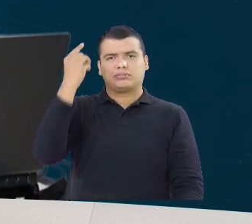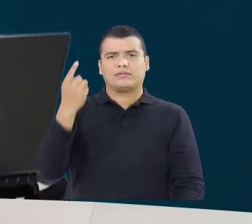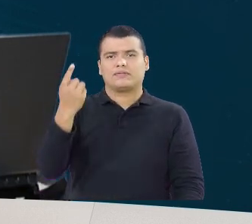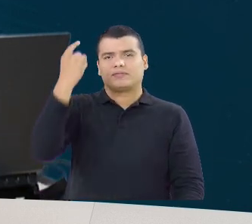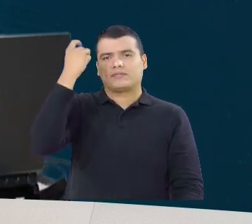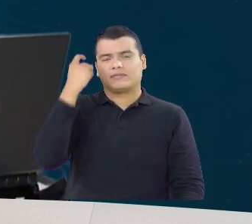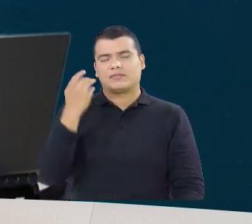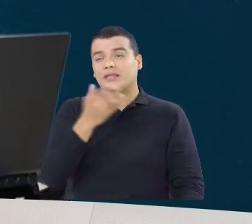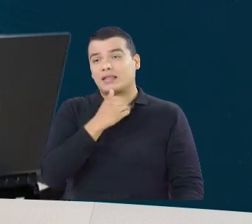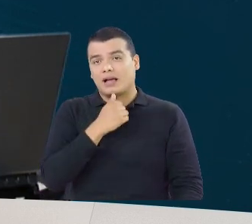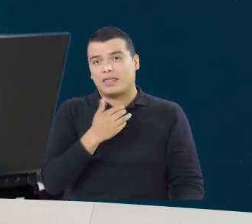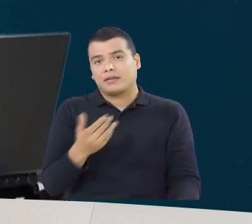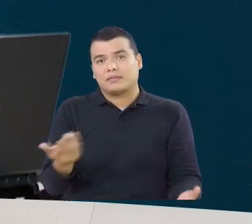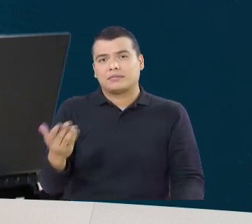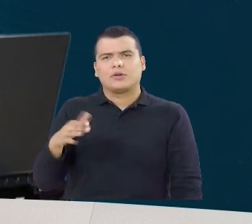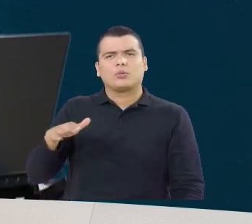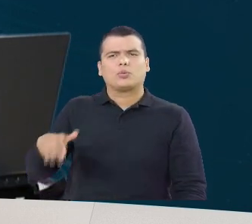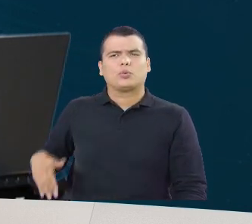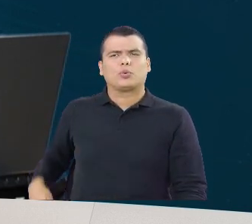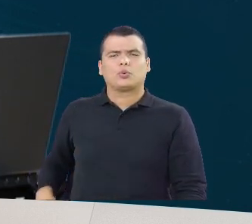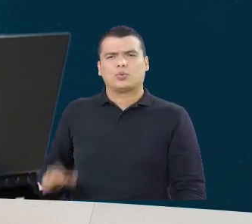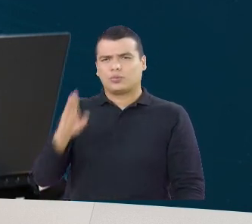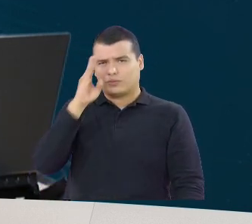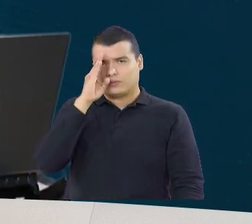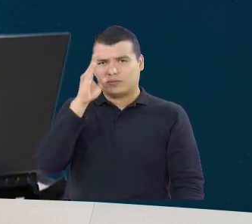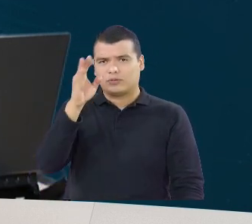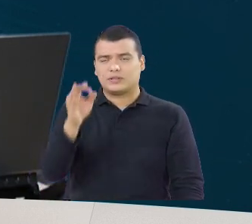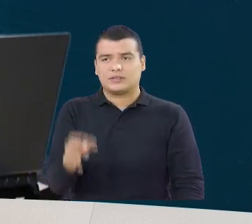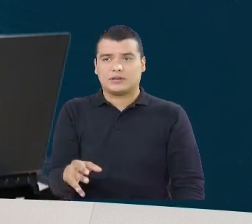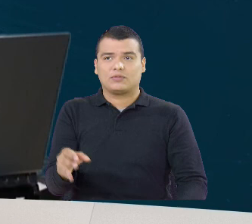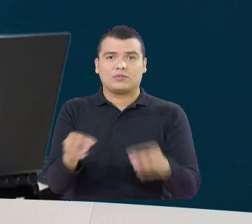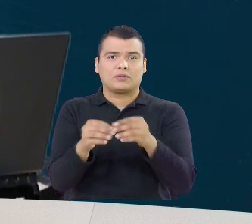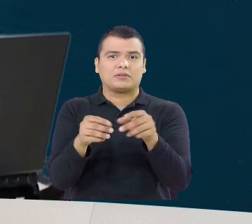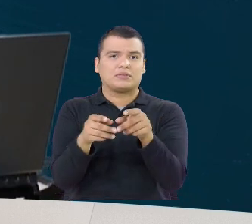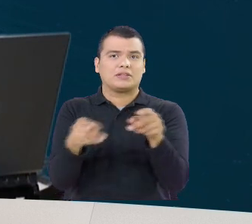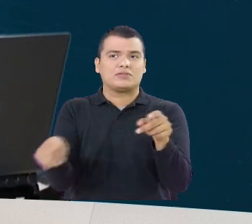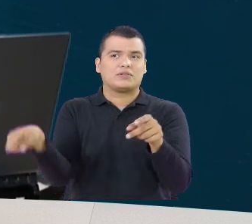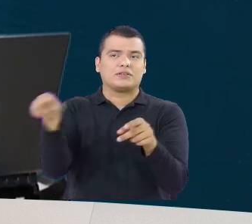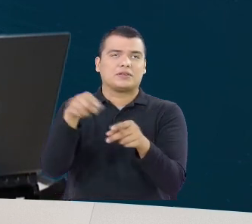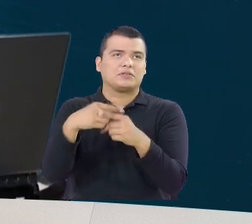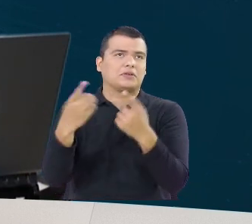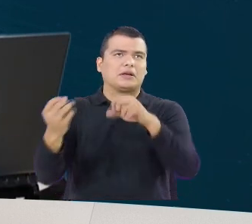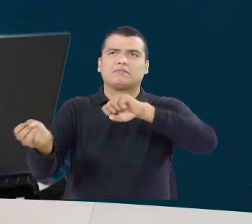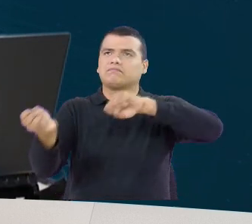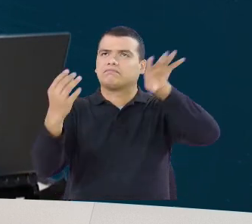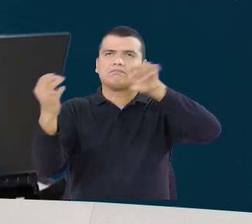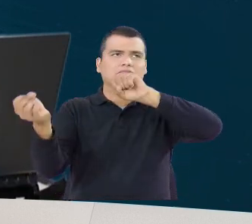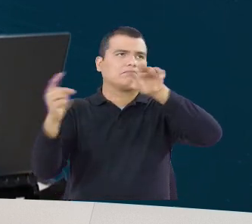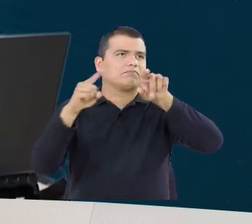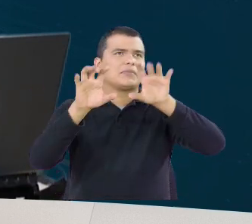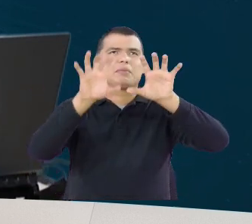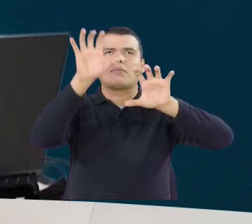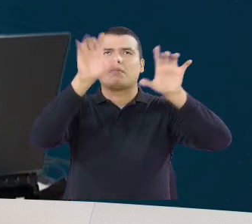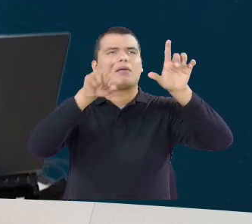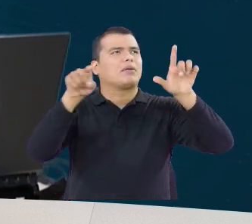con esto, pues nos vamos a quedar relegados y muchas más personas de nuestro país se van a tener que ir para el